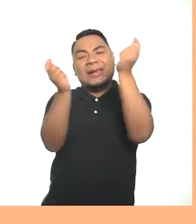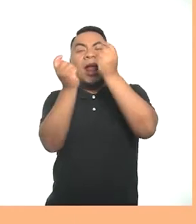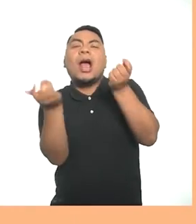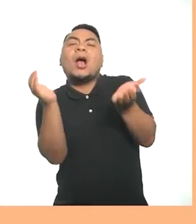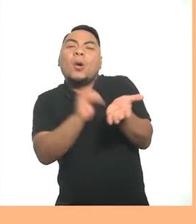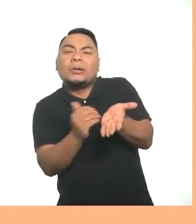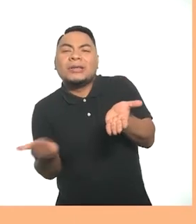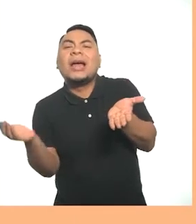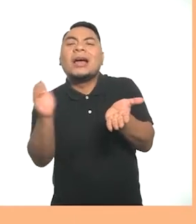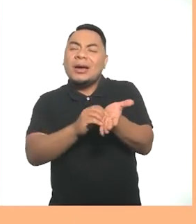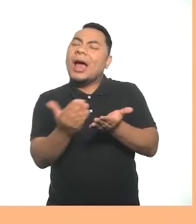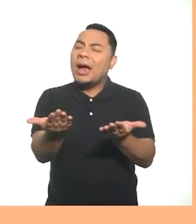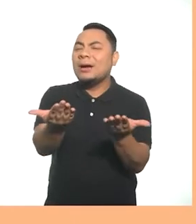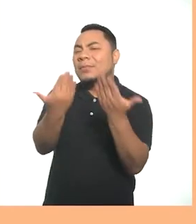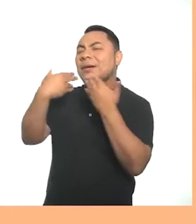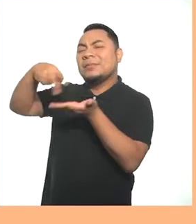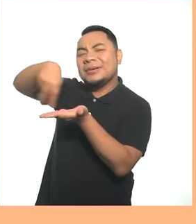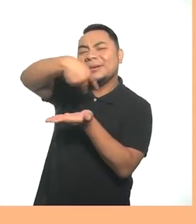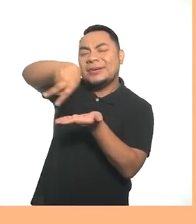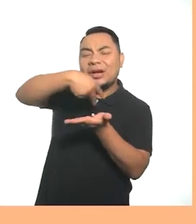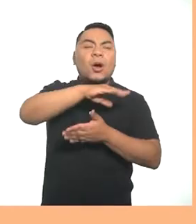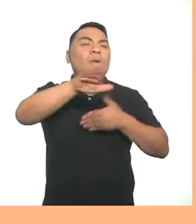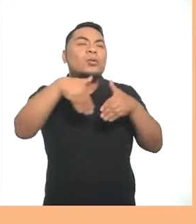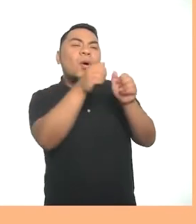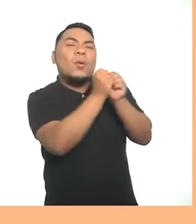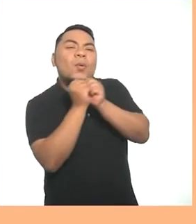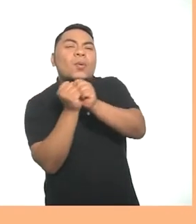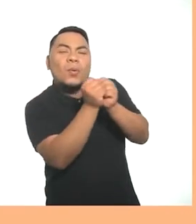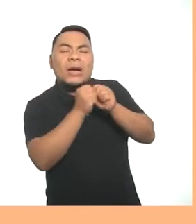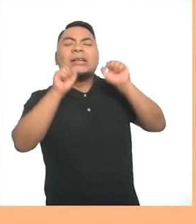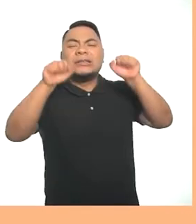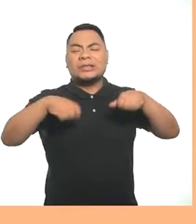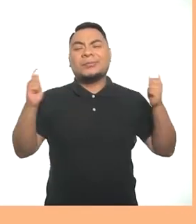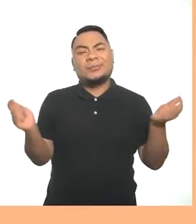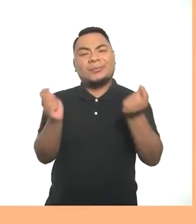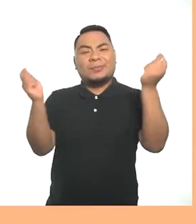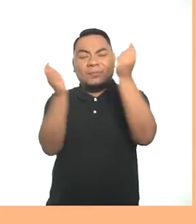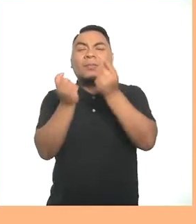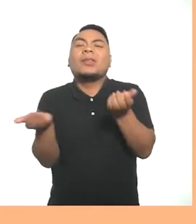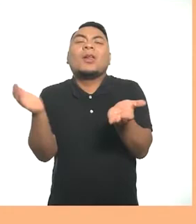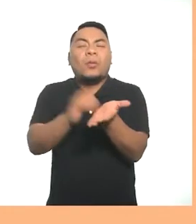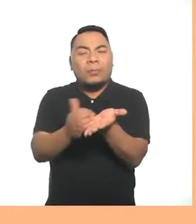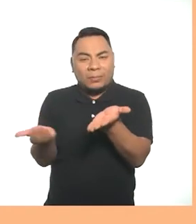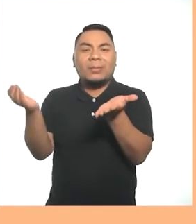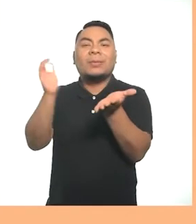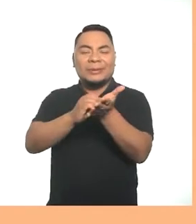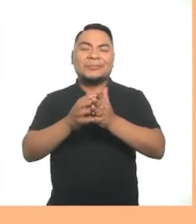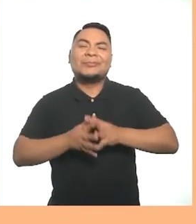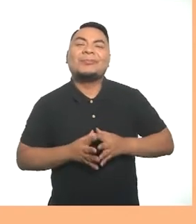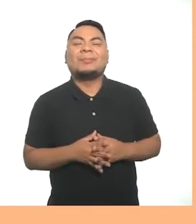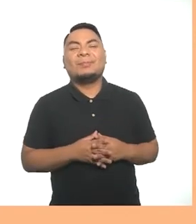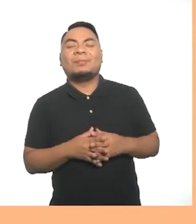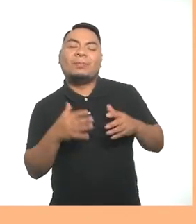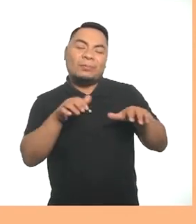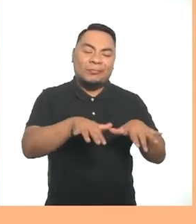celebrar otra vez. Hay que bailar todos juntos y celebrar otra vez.